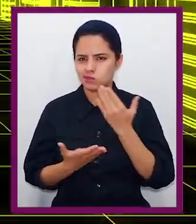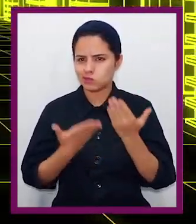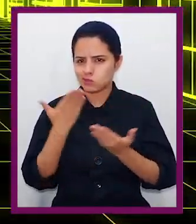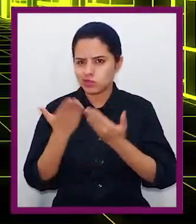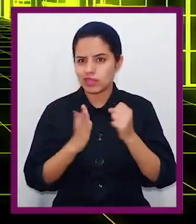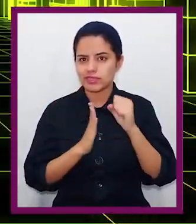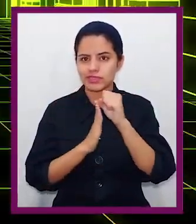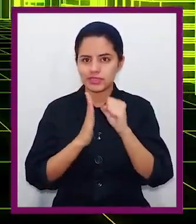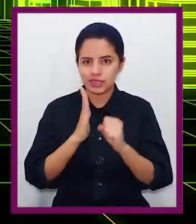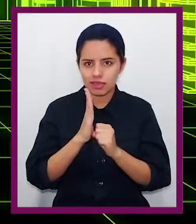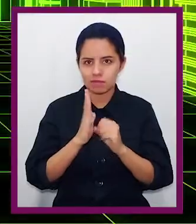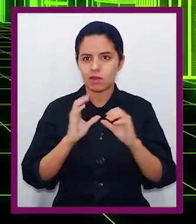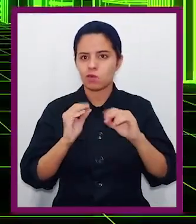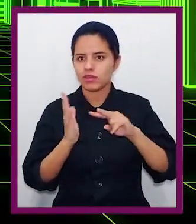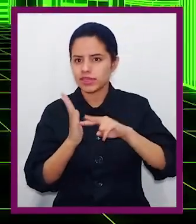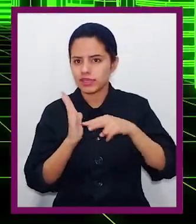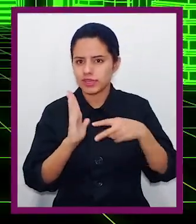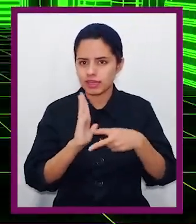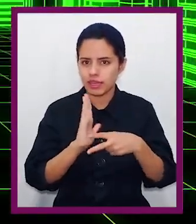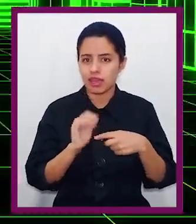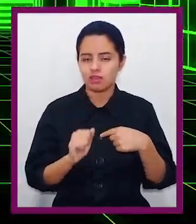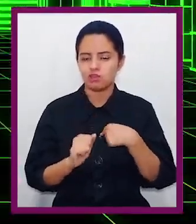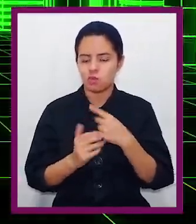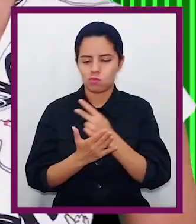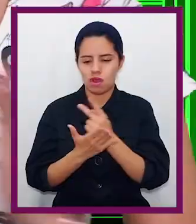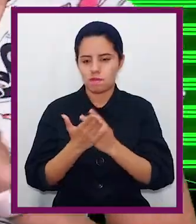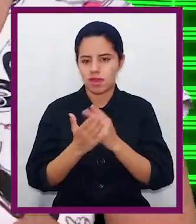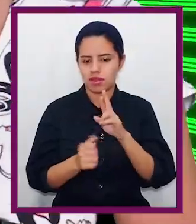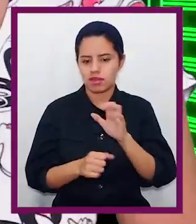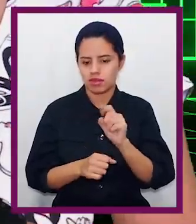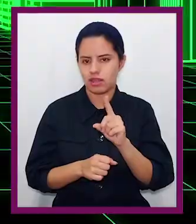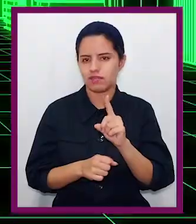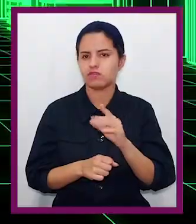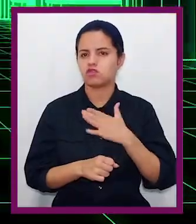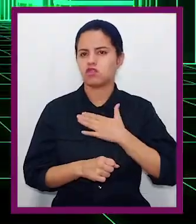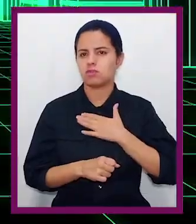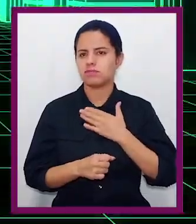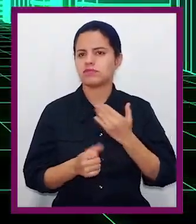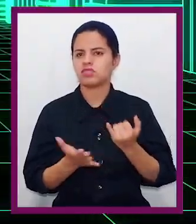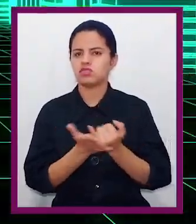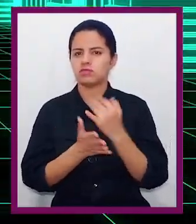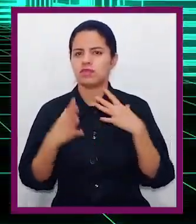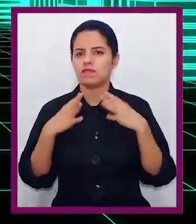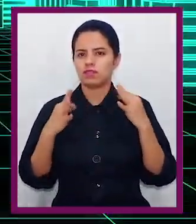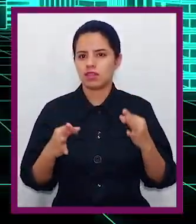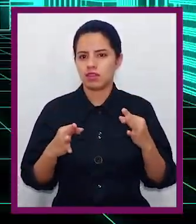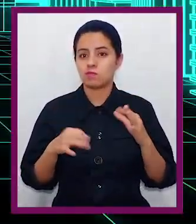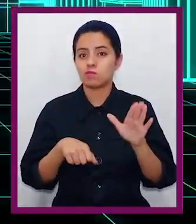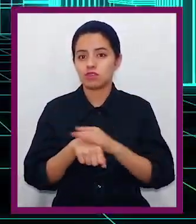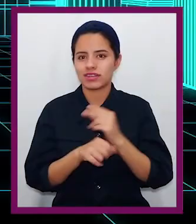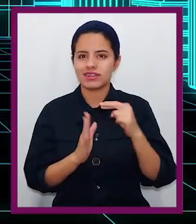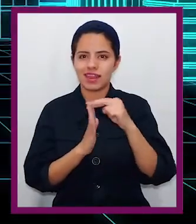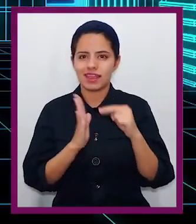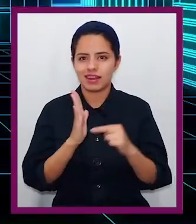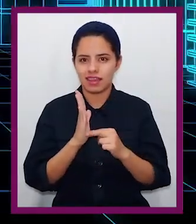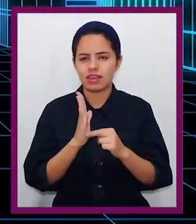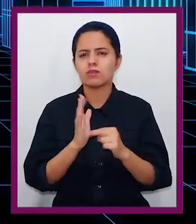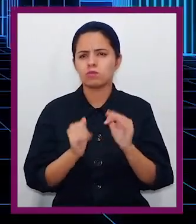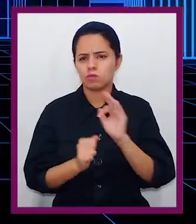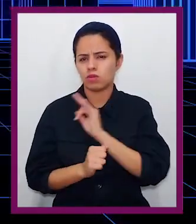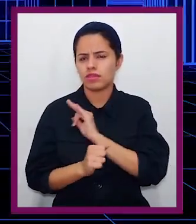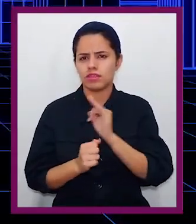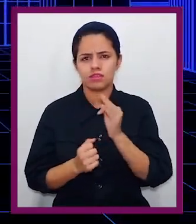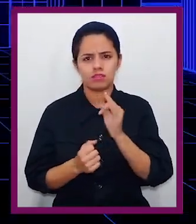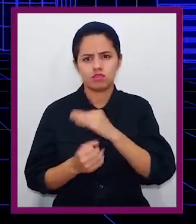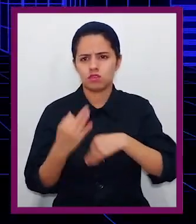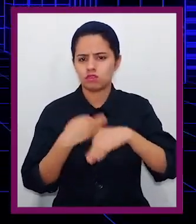estudiar sistemas o ingeniería y crear mi propia red social. ¡Vas! Pues sí, porque las reglas las ponen unos cuantos, aunque todos